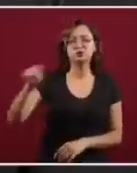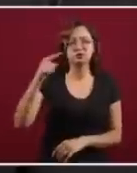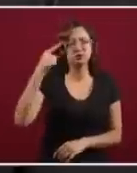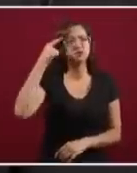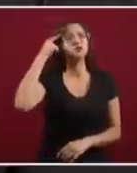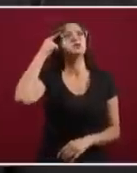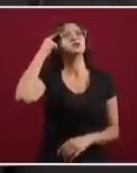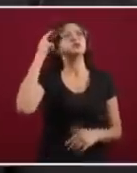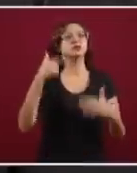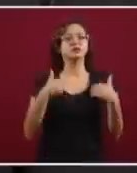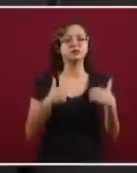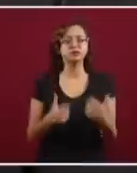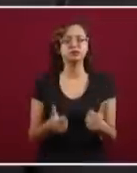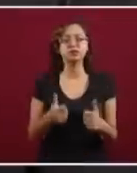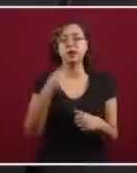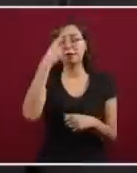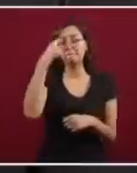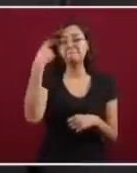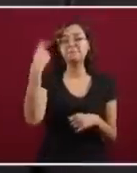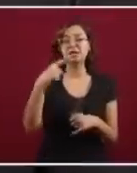que los jóvenes